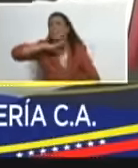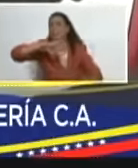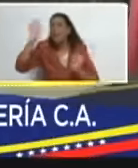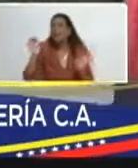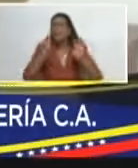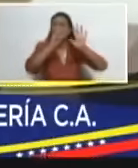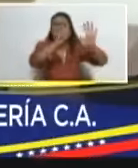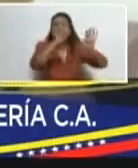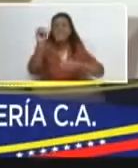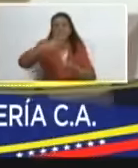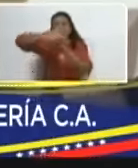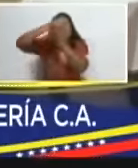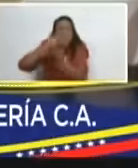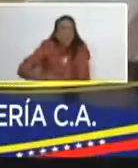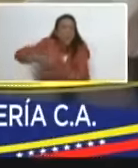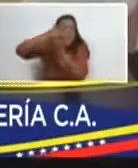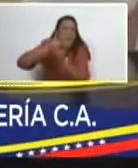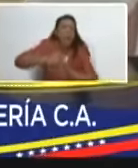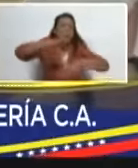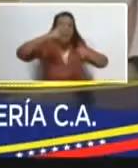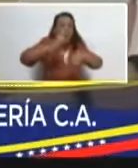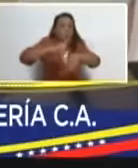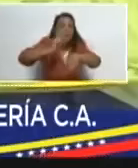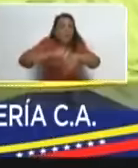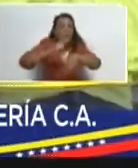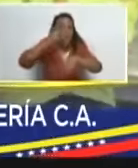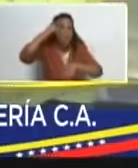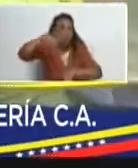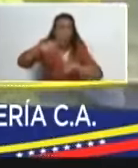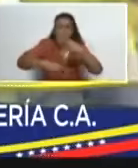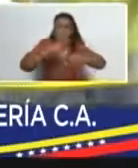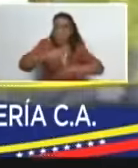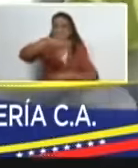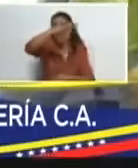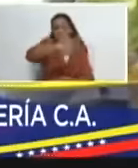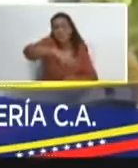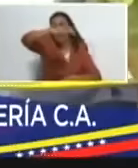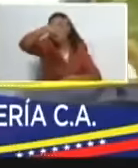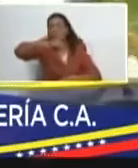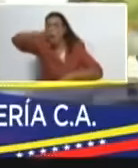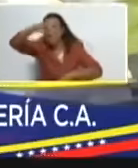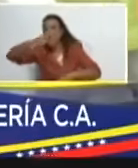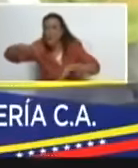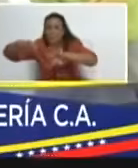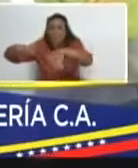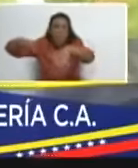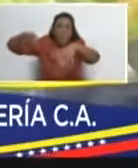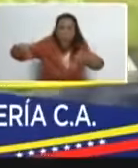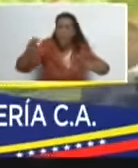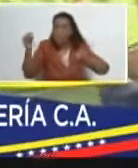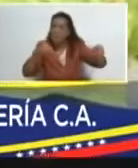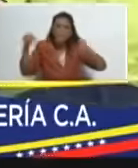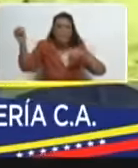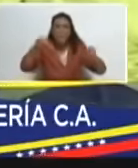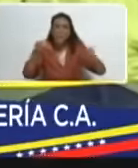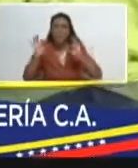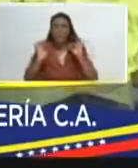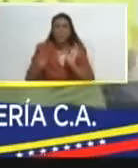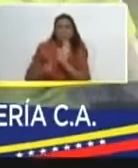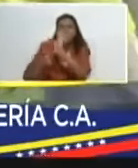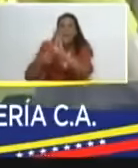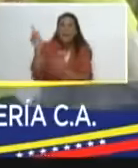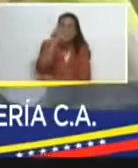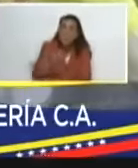de 60 toneladas en este momento de producción, pero con una proyección de crecer de manera